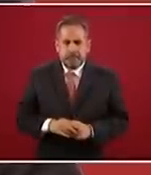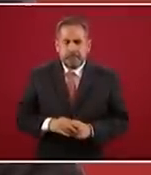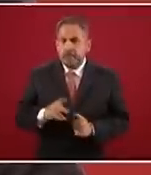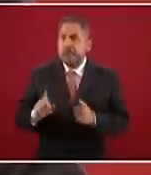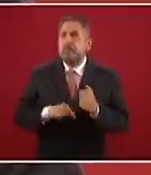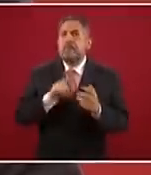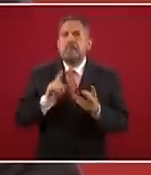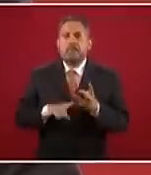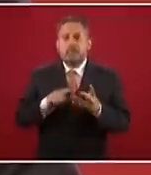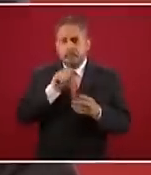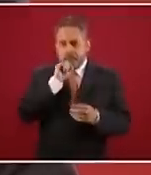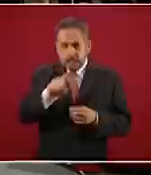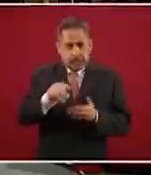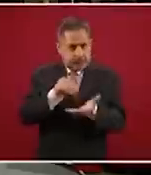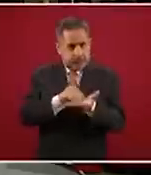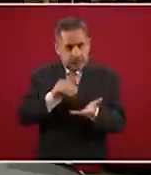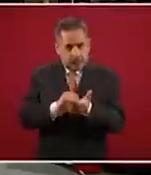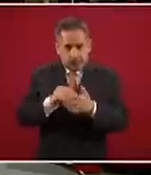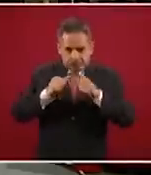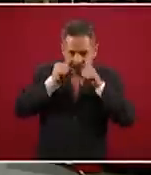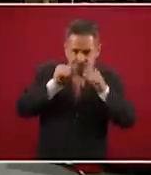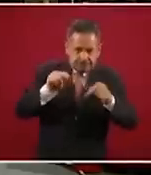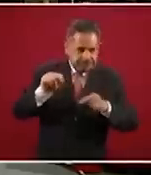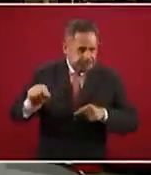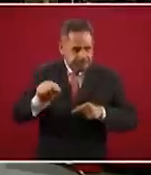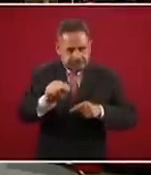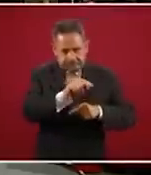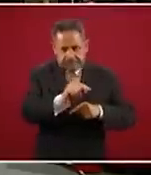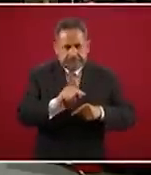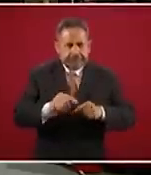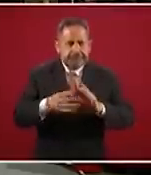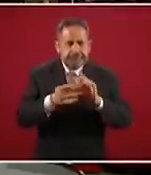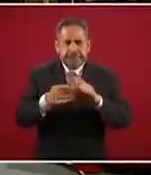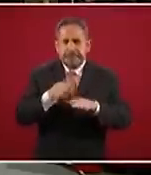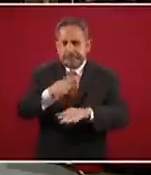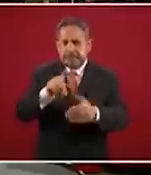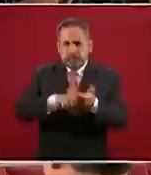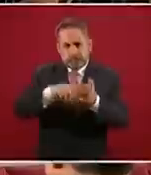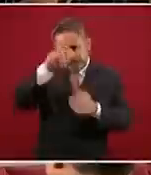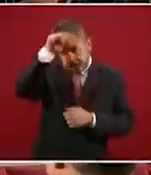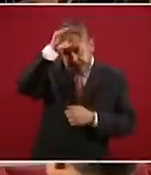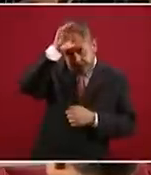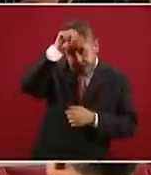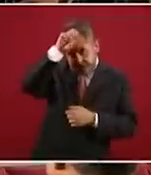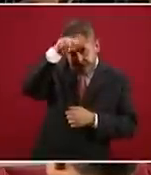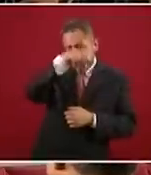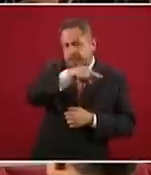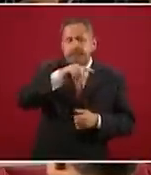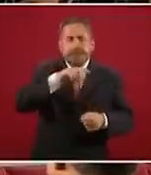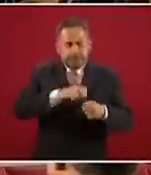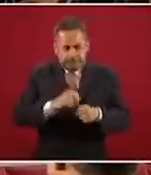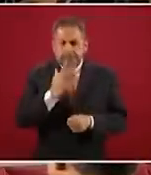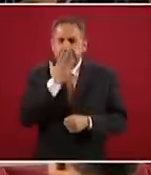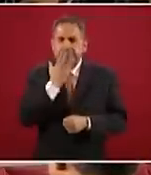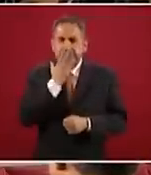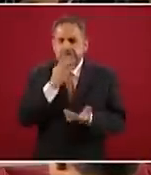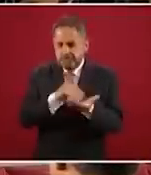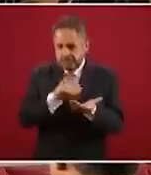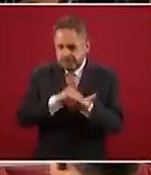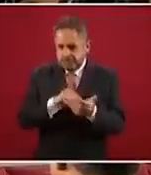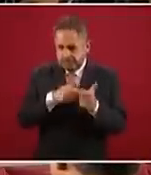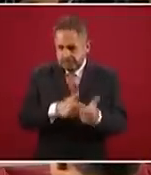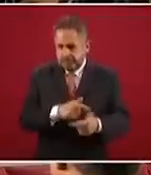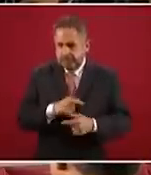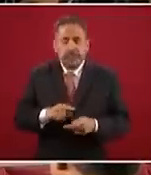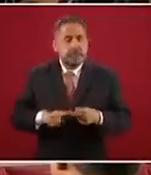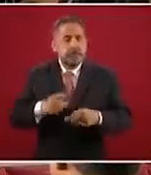Vamos a seguir atendiendo el asunto de la minería en Sonora. El